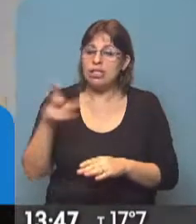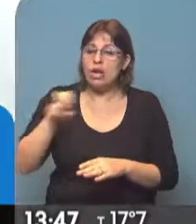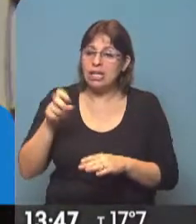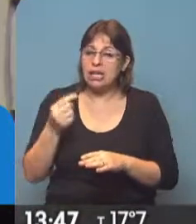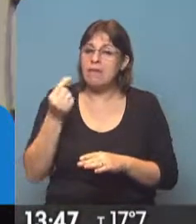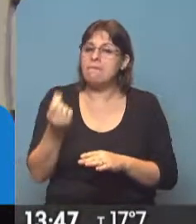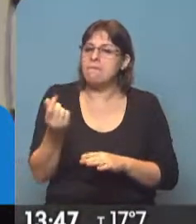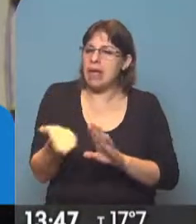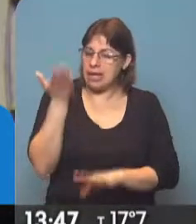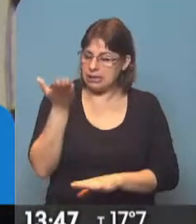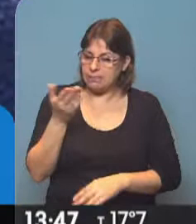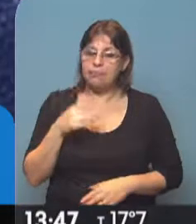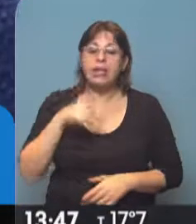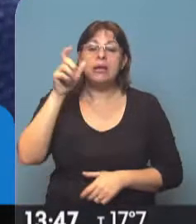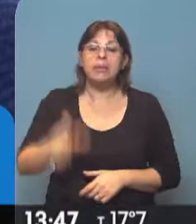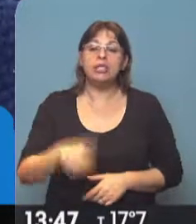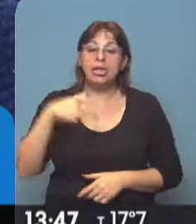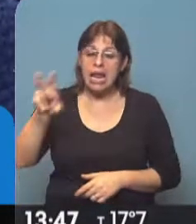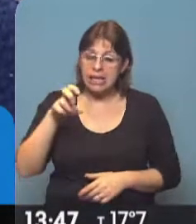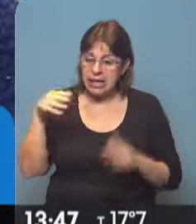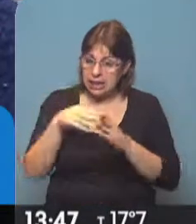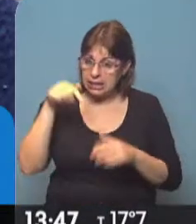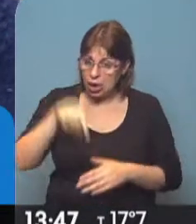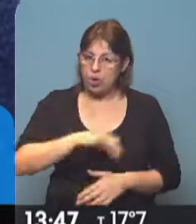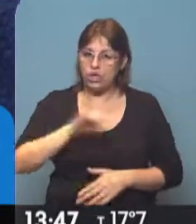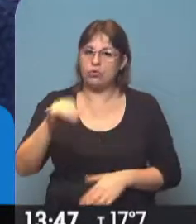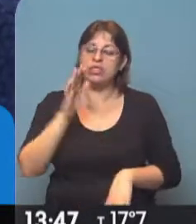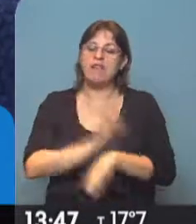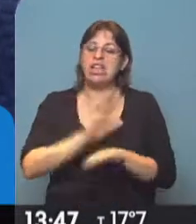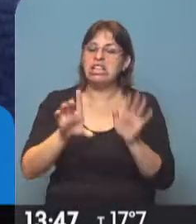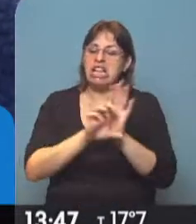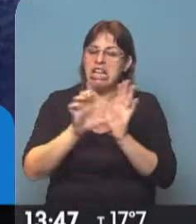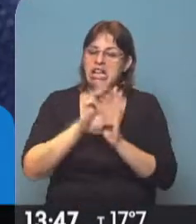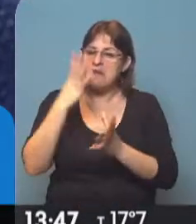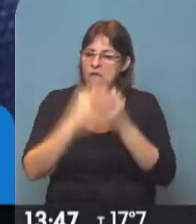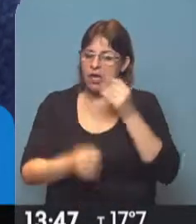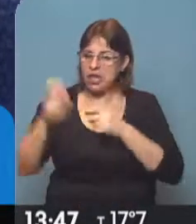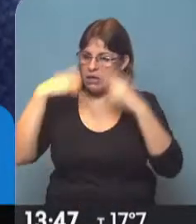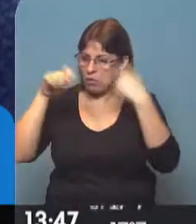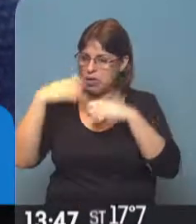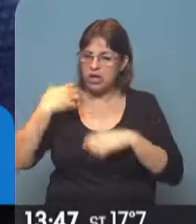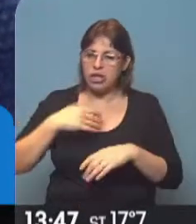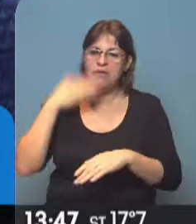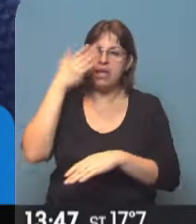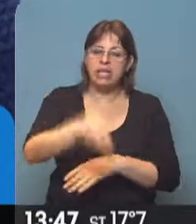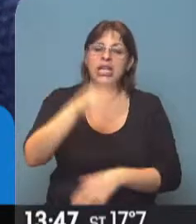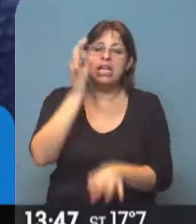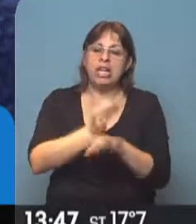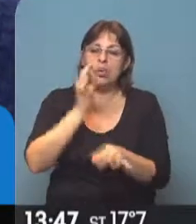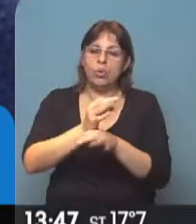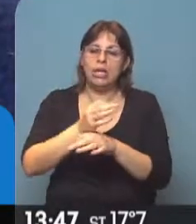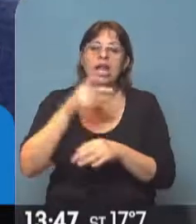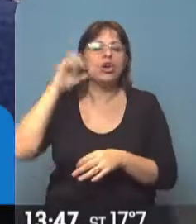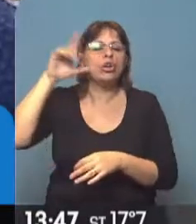alquileres. Los inquilinos hoy, para hacer una denuncia por incumplimiento de ley de una inmobiliaria, teníamos que ir al Colegio de Corredores